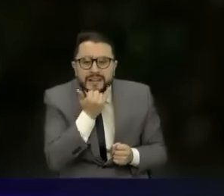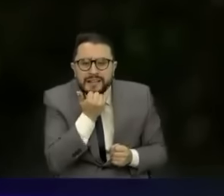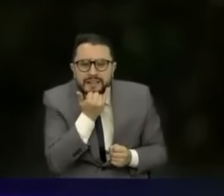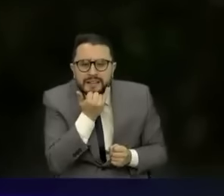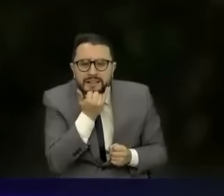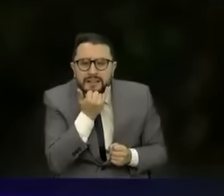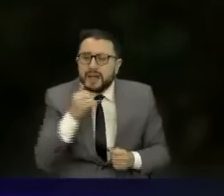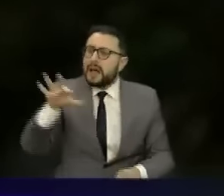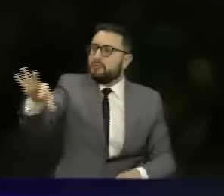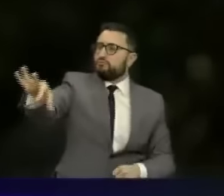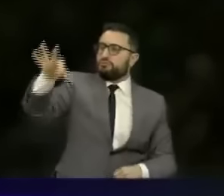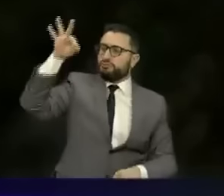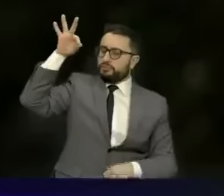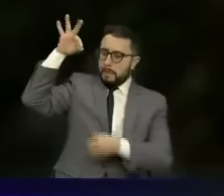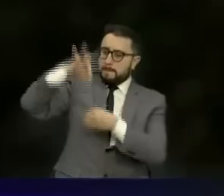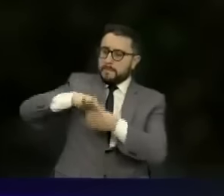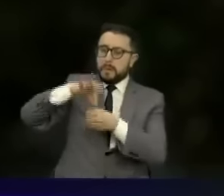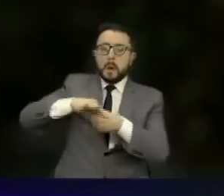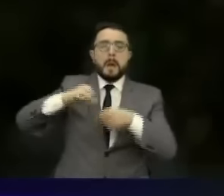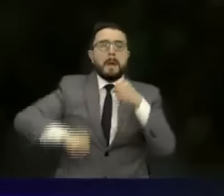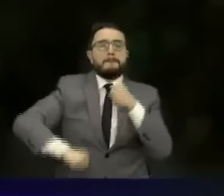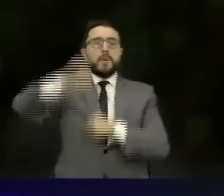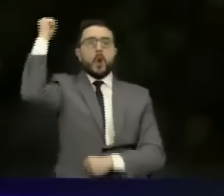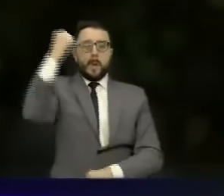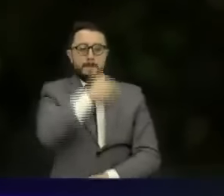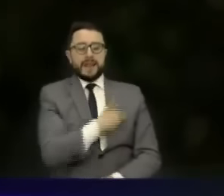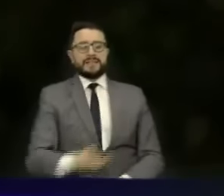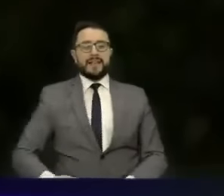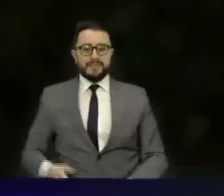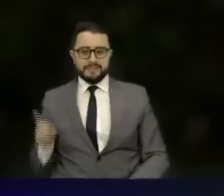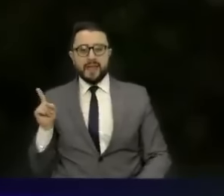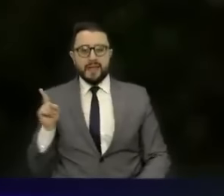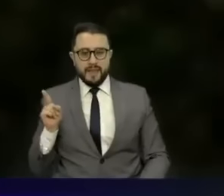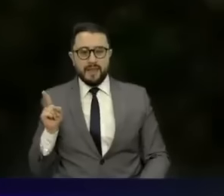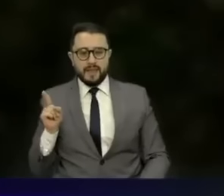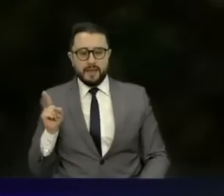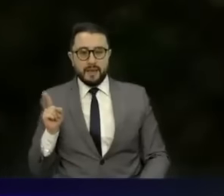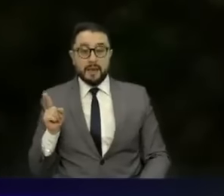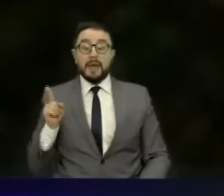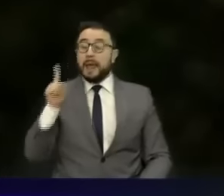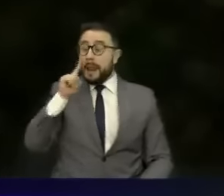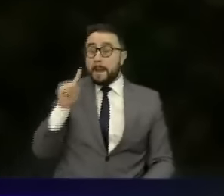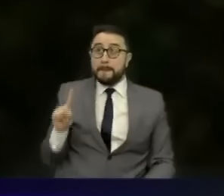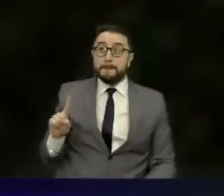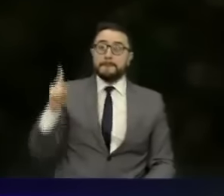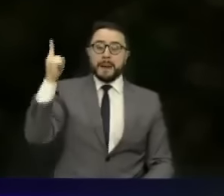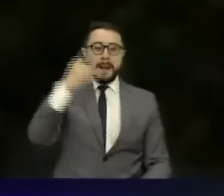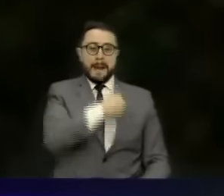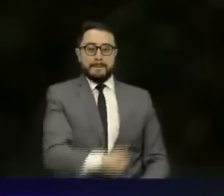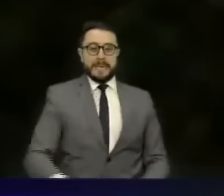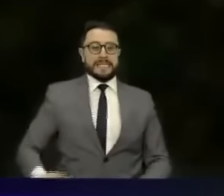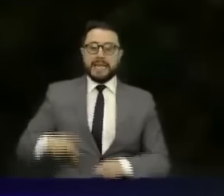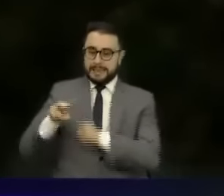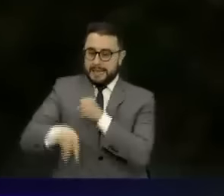lo eligieron presidente en uno de los conflictos que hemos tenido. Fue el único presidente indígena de